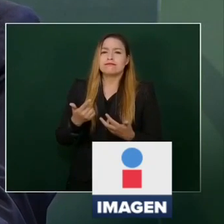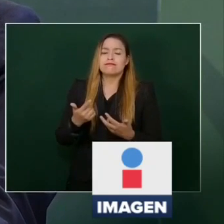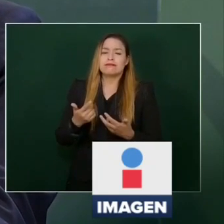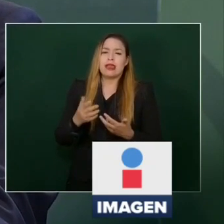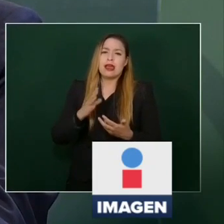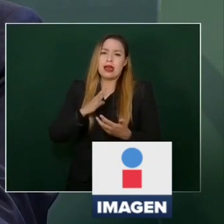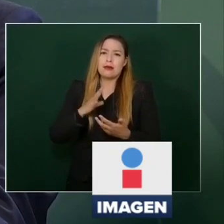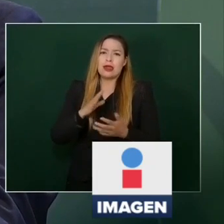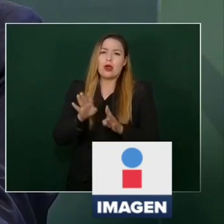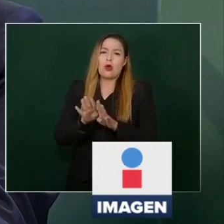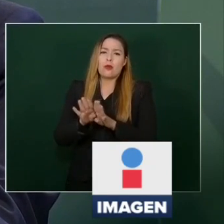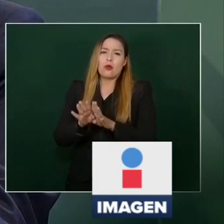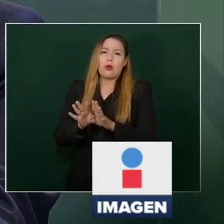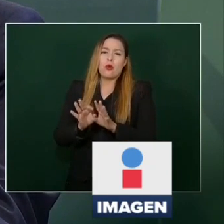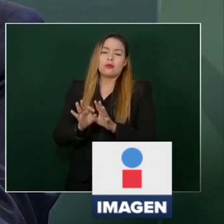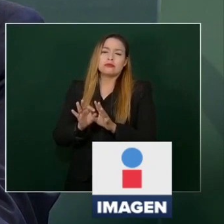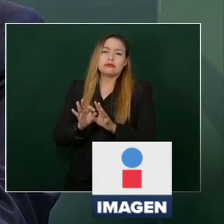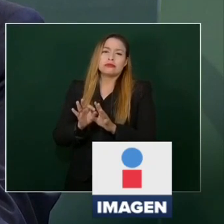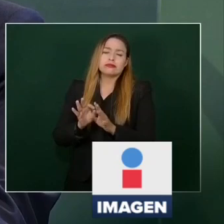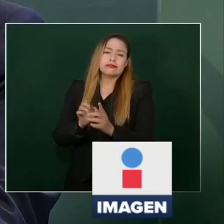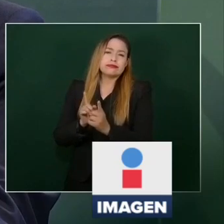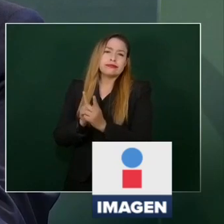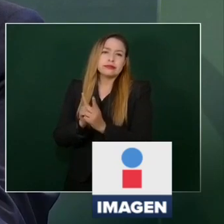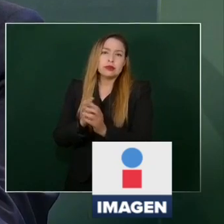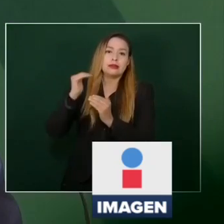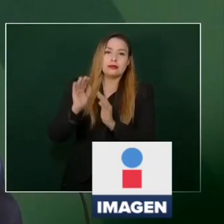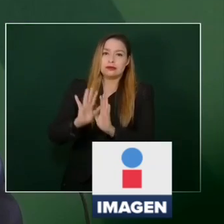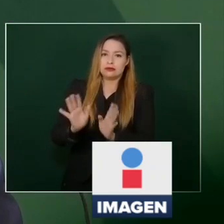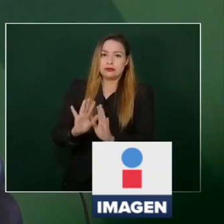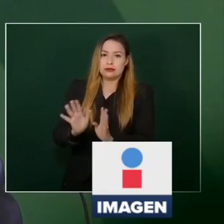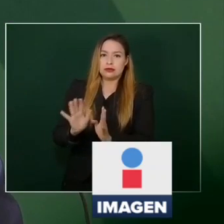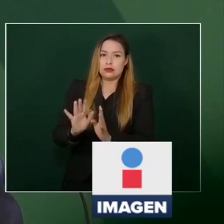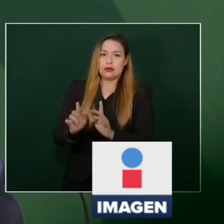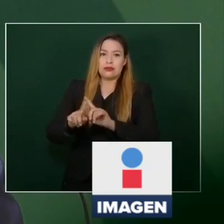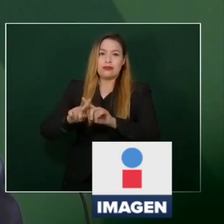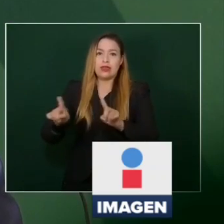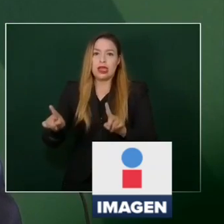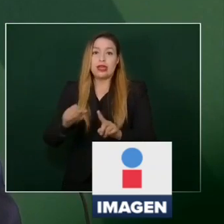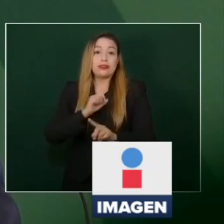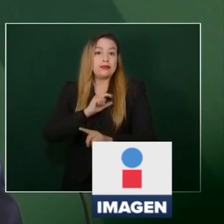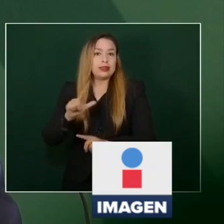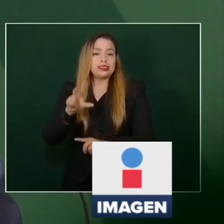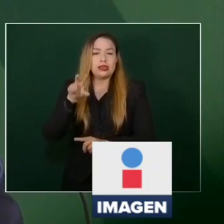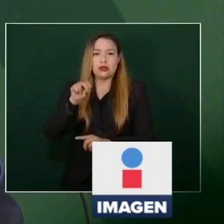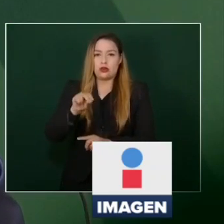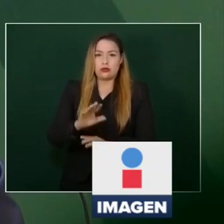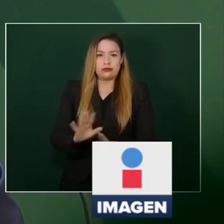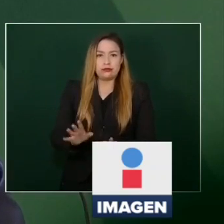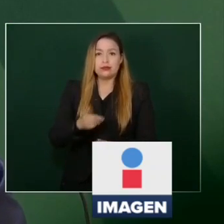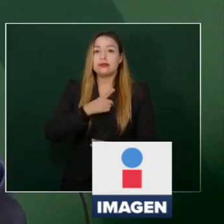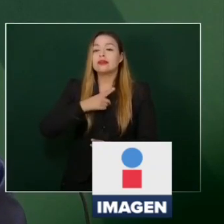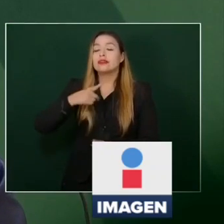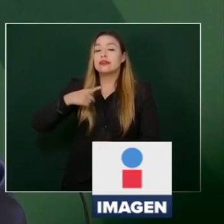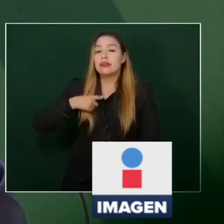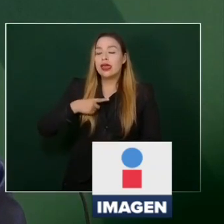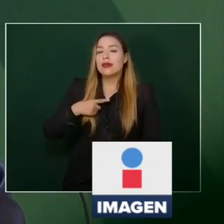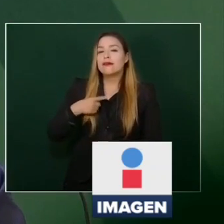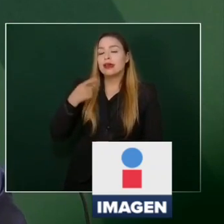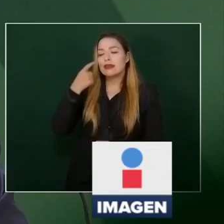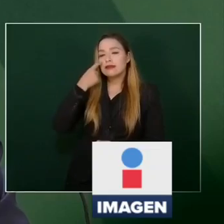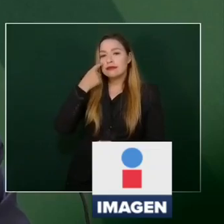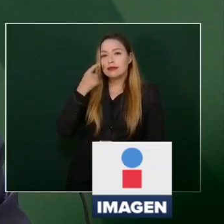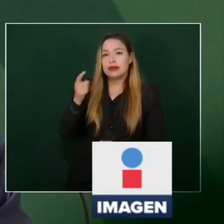es de privilegio o excepcional tiene que tomarse en cuenta